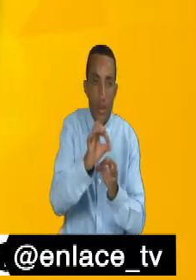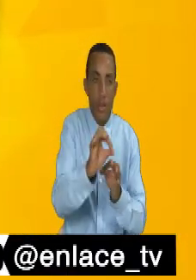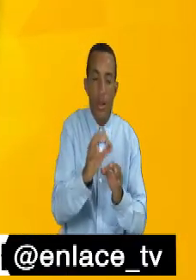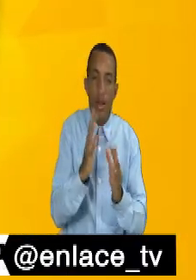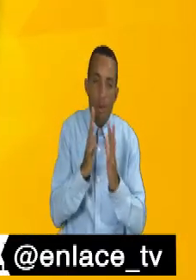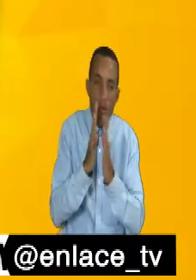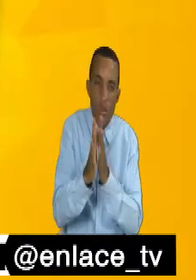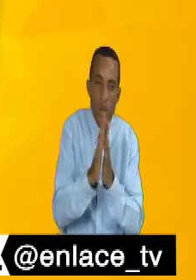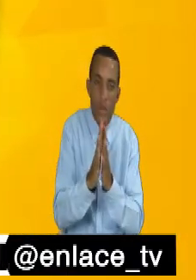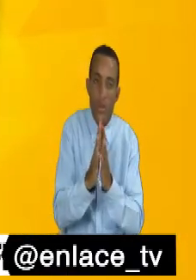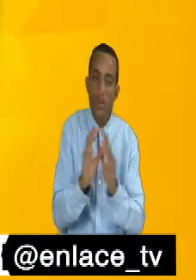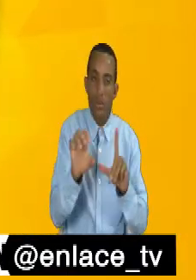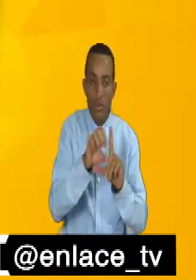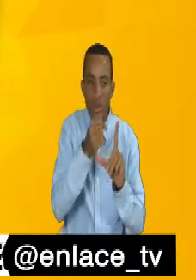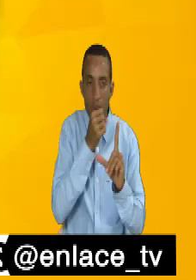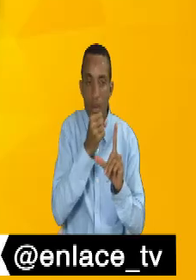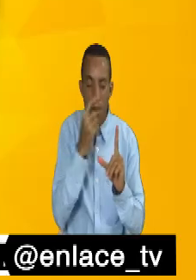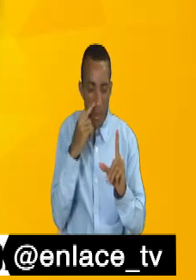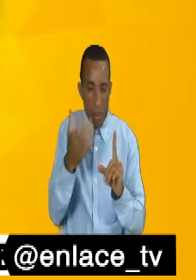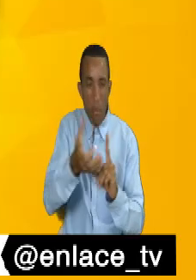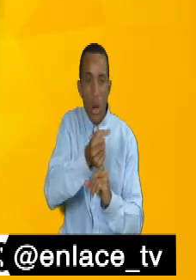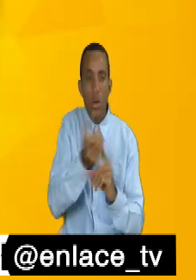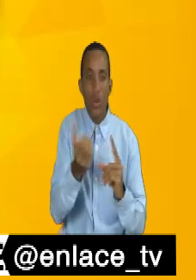Noticias las pueden hallar en nuestra página web